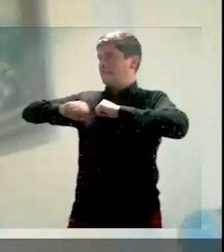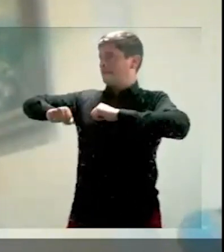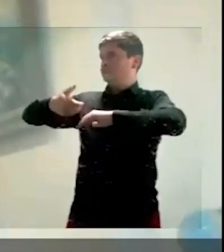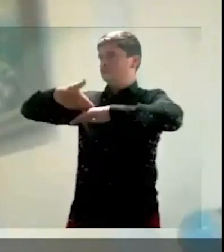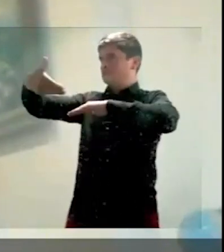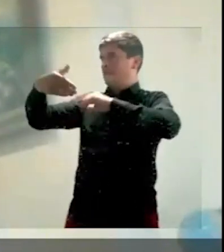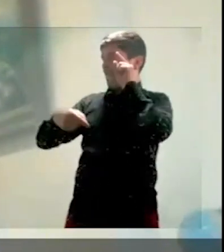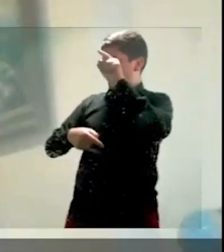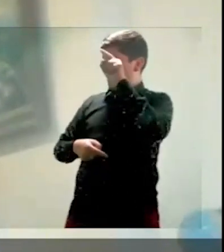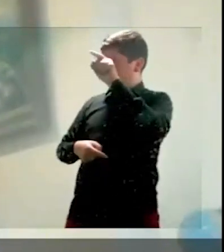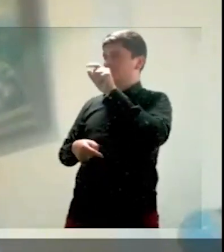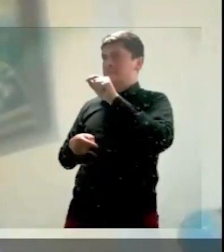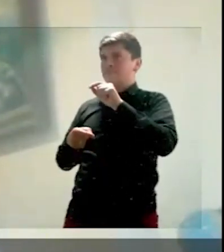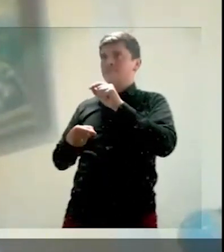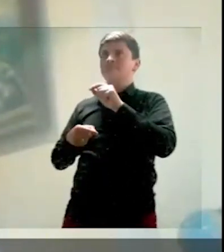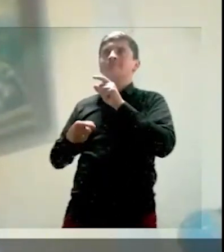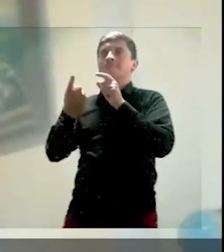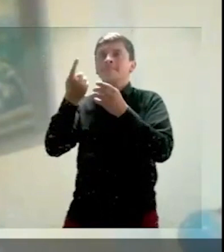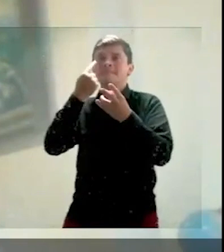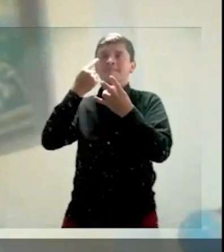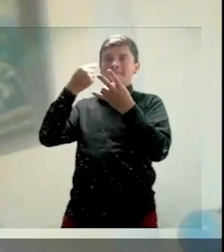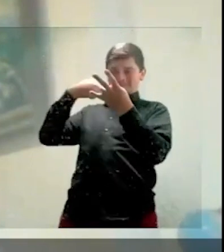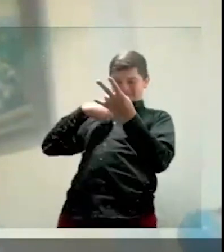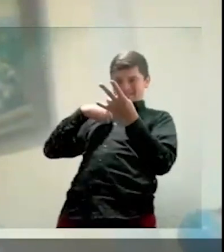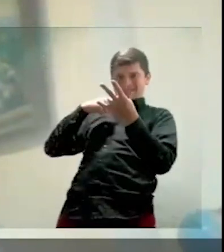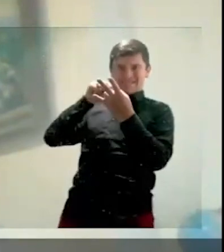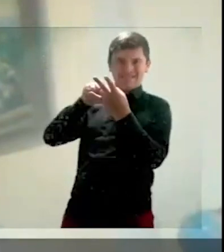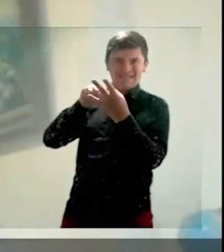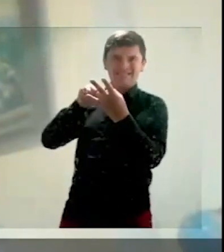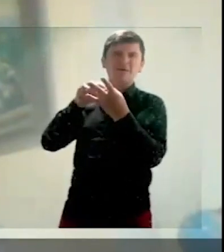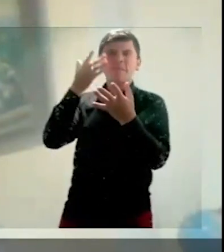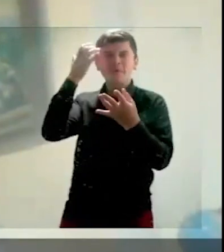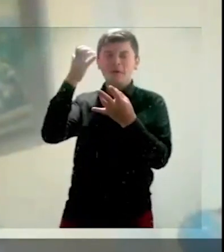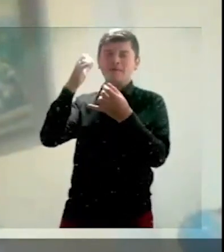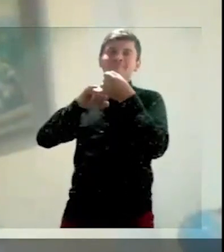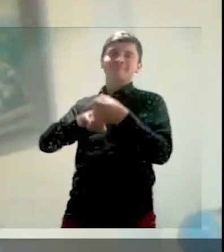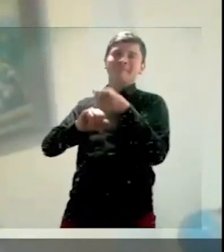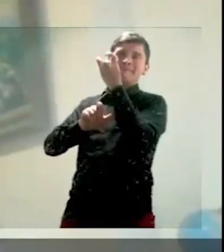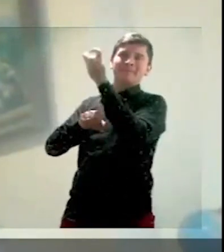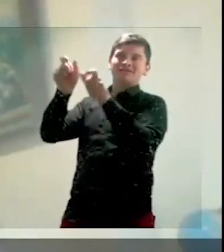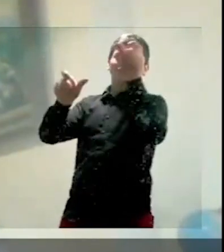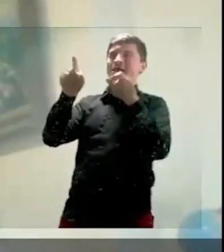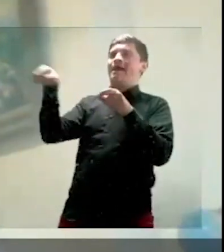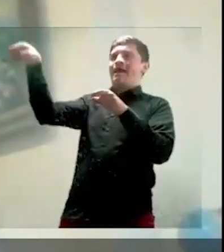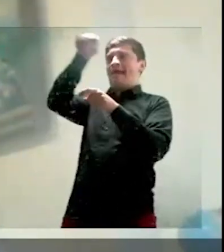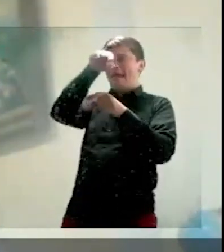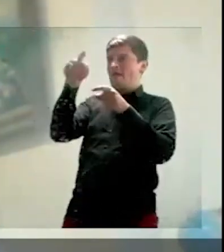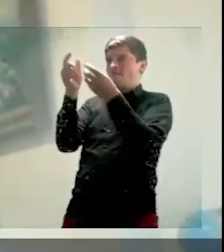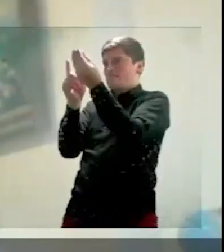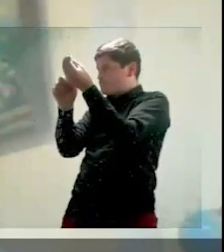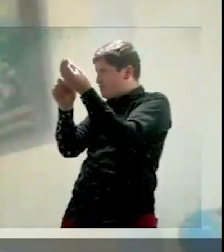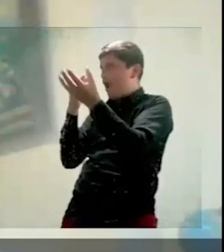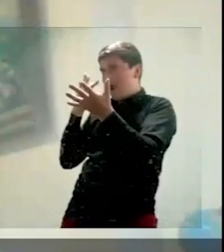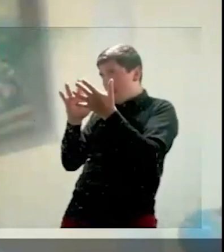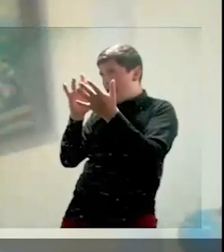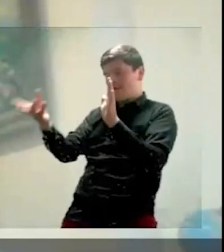se van subjetivando, están entonces consensuados y que estén anclados en la dignidad del